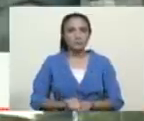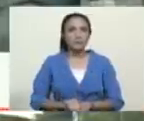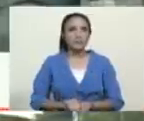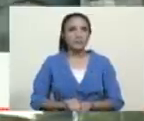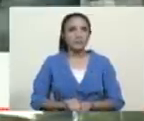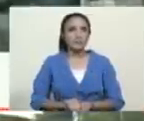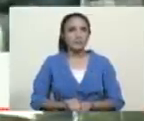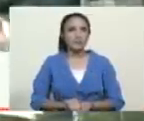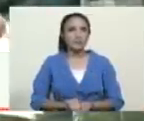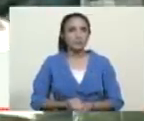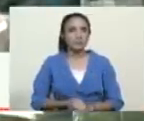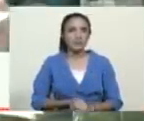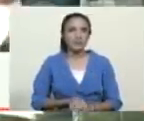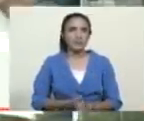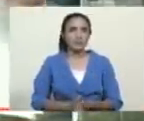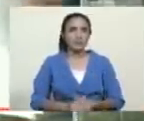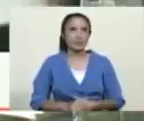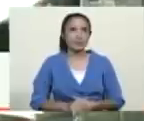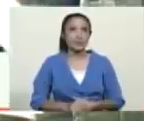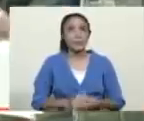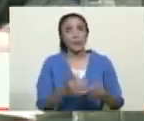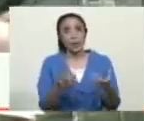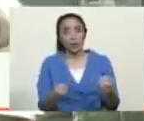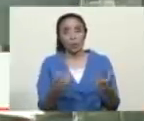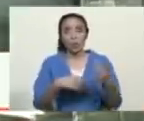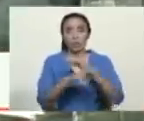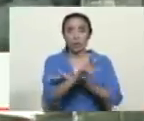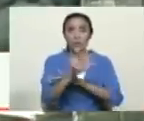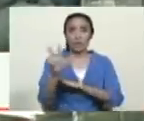ayuda humanitaria, que culminó el